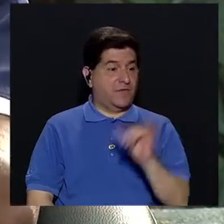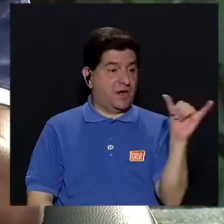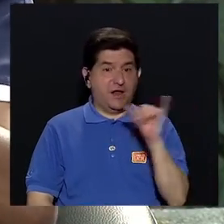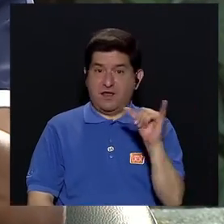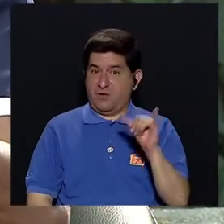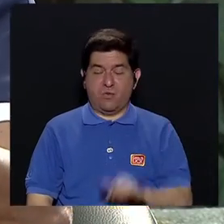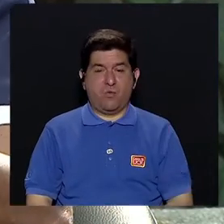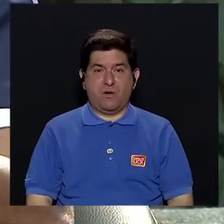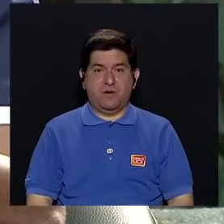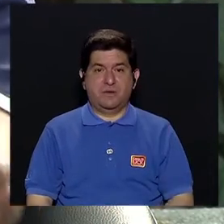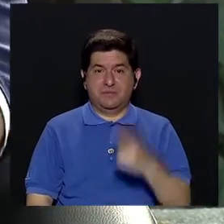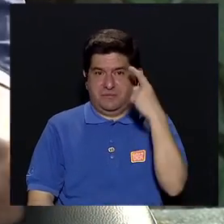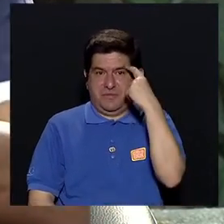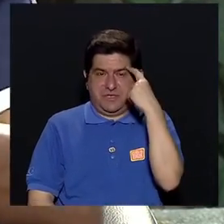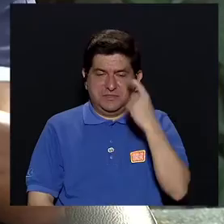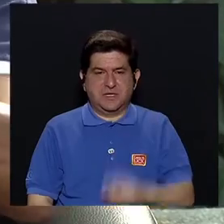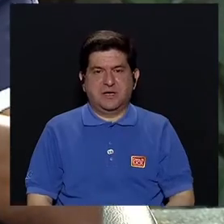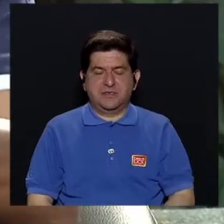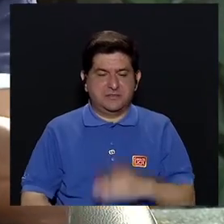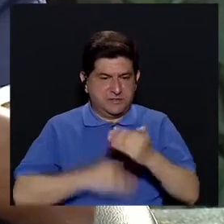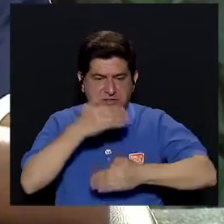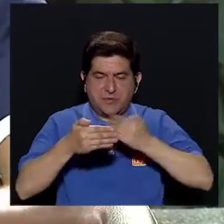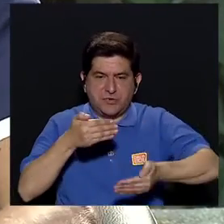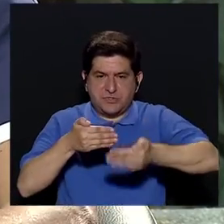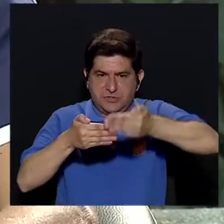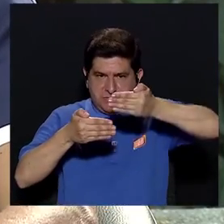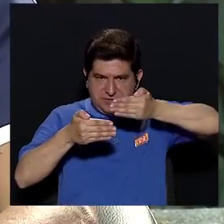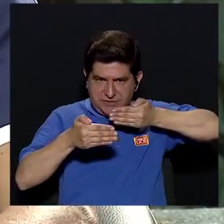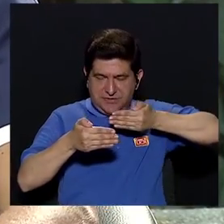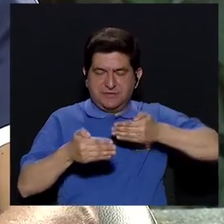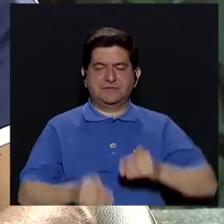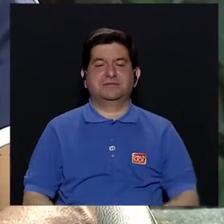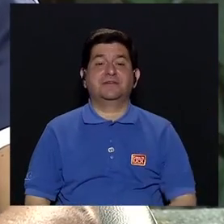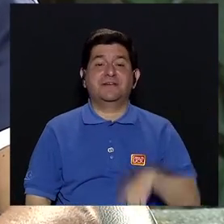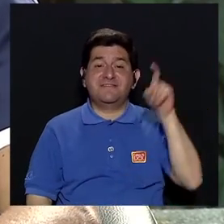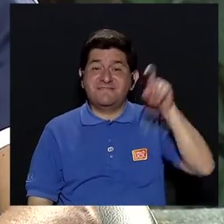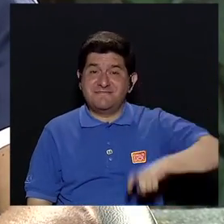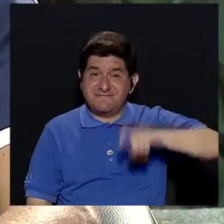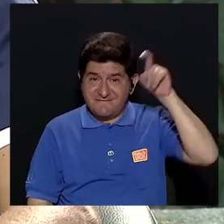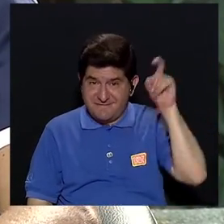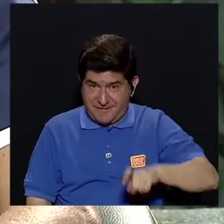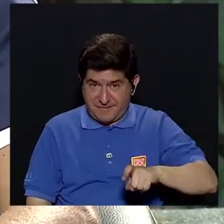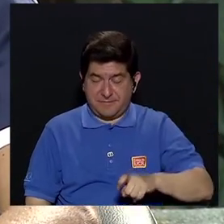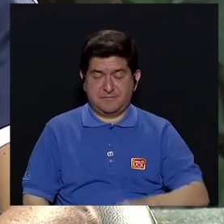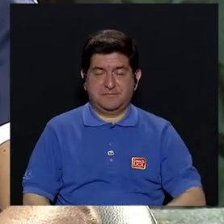Uh-huh. Igual si fuera tirarla hacia atrás, y requiere